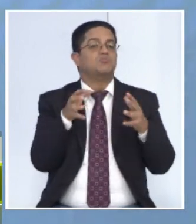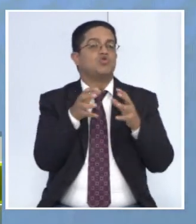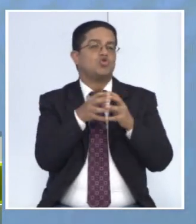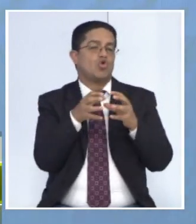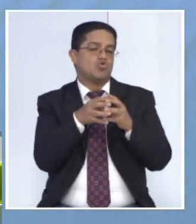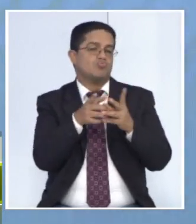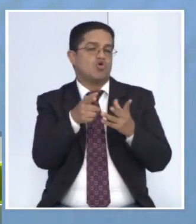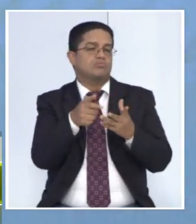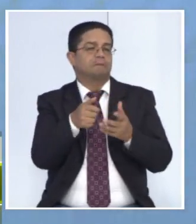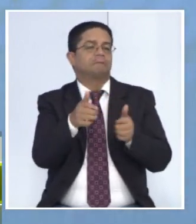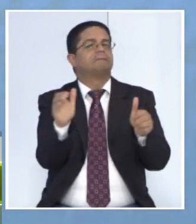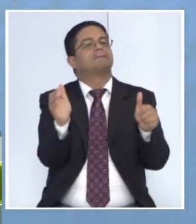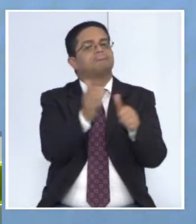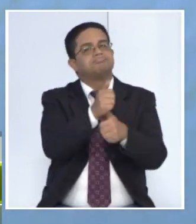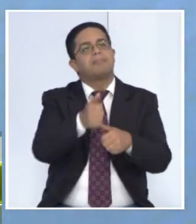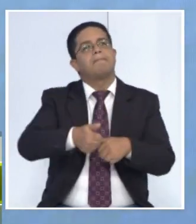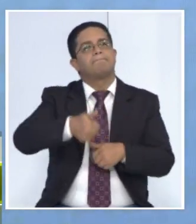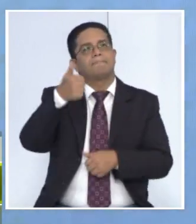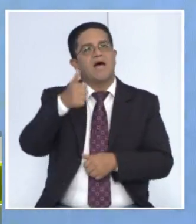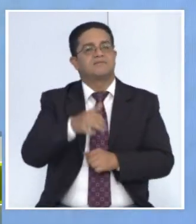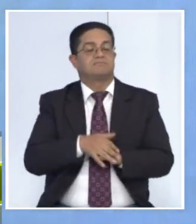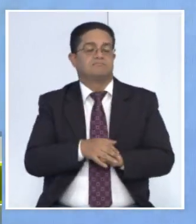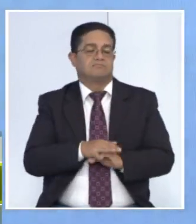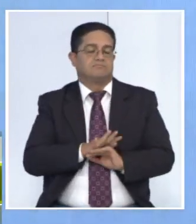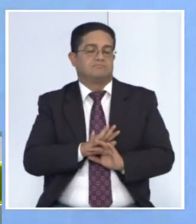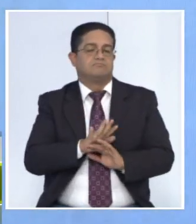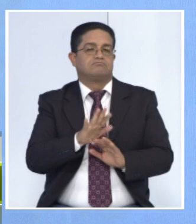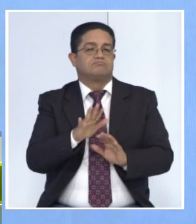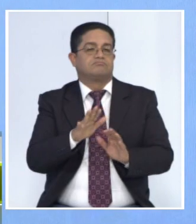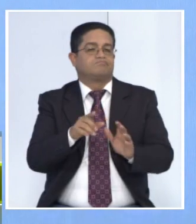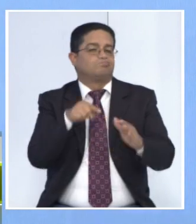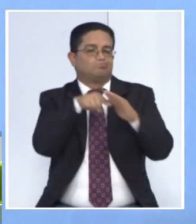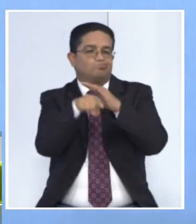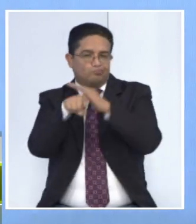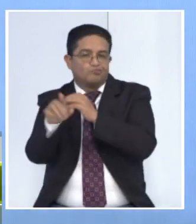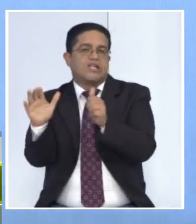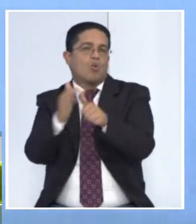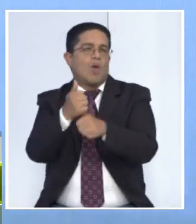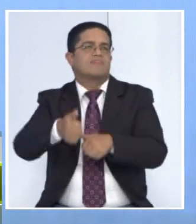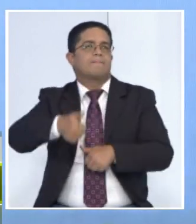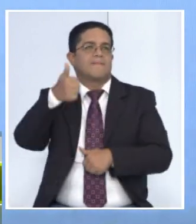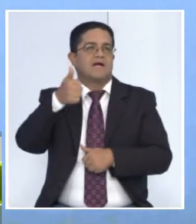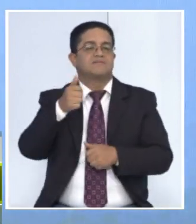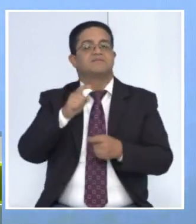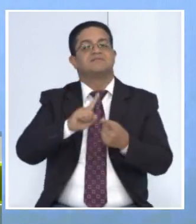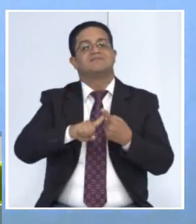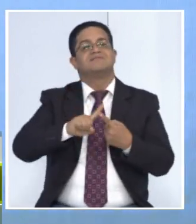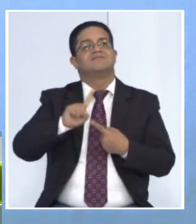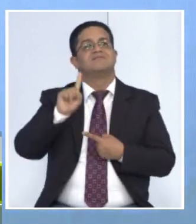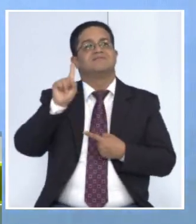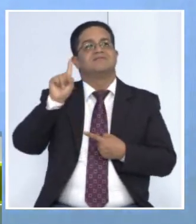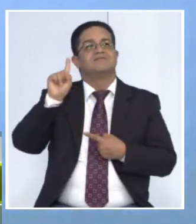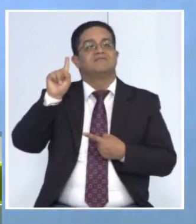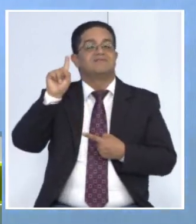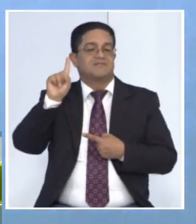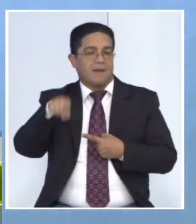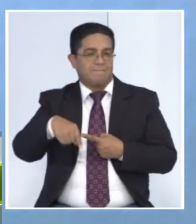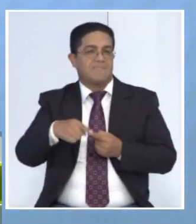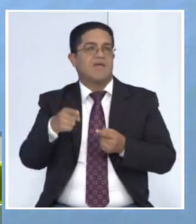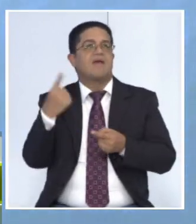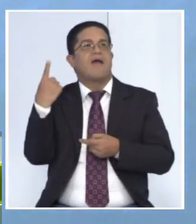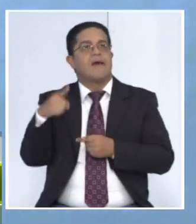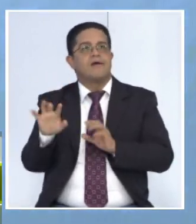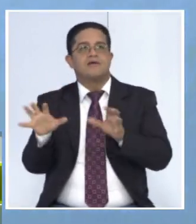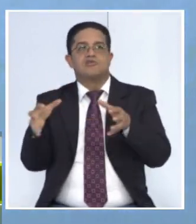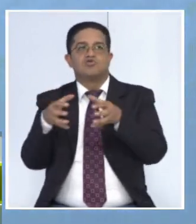más comunes. Luego cada uno de estos grupos está a su vez en los que se denominan negativos,